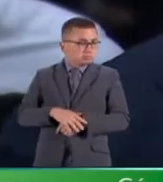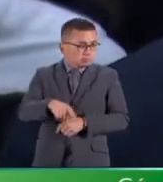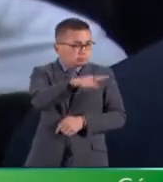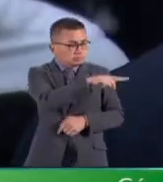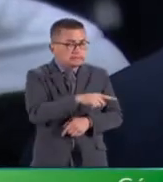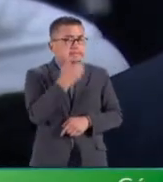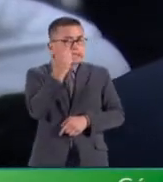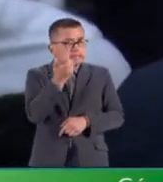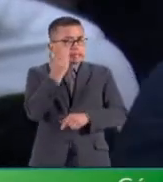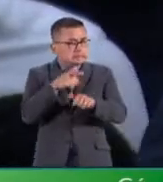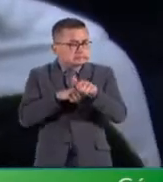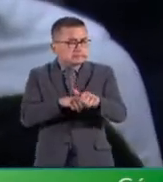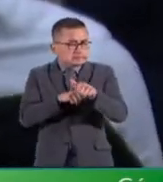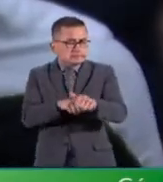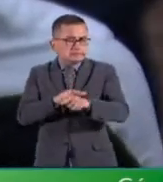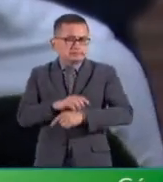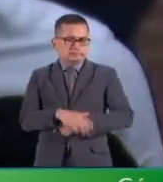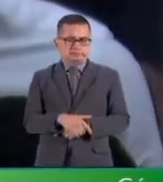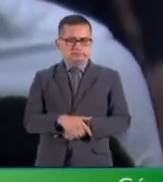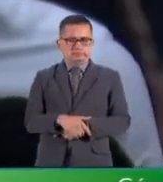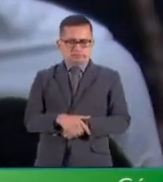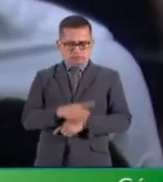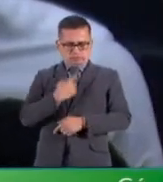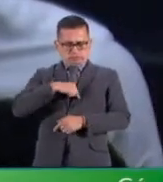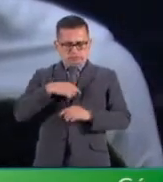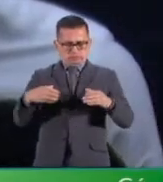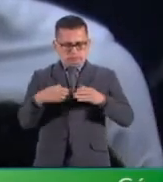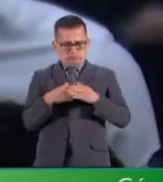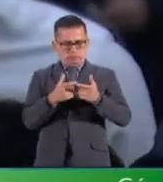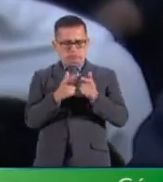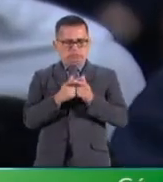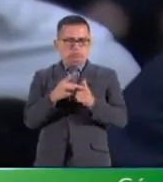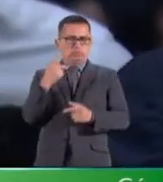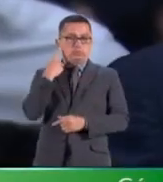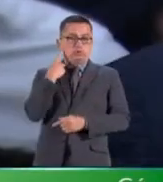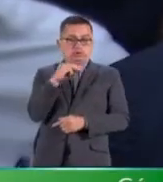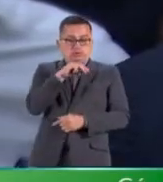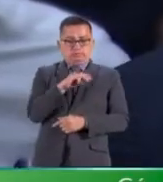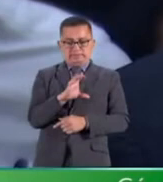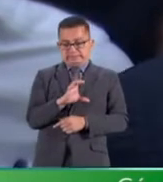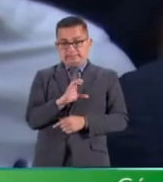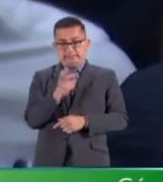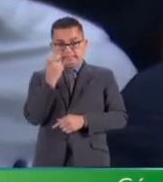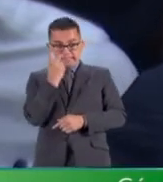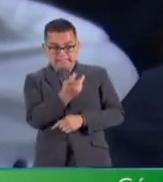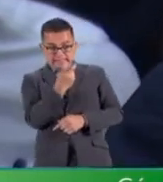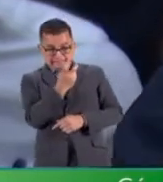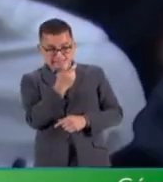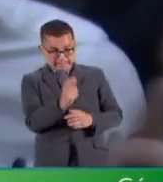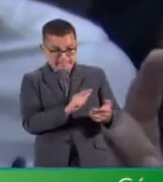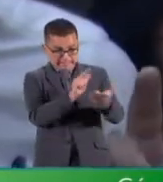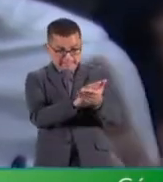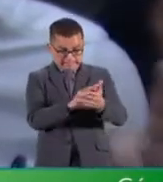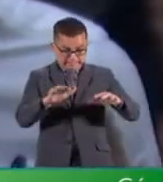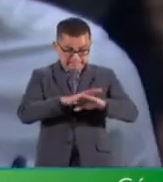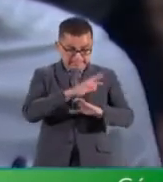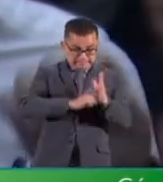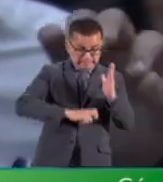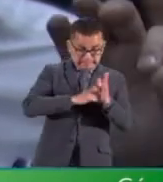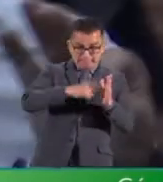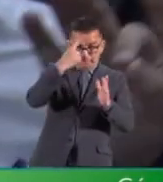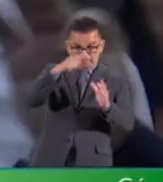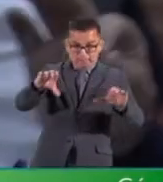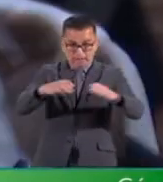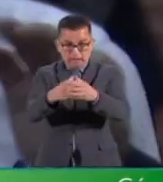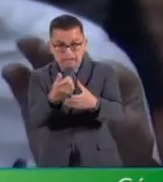en Movimiento Ciudadano estamos en contra de la mal llamada reforma judicial. Y lo